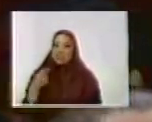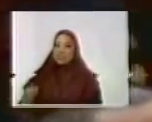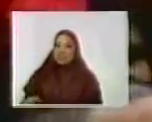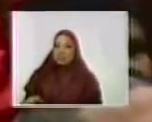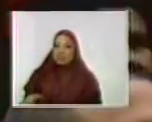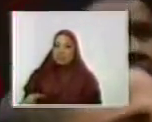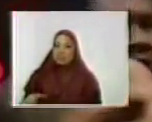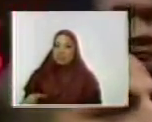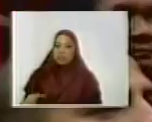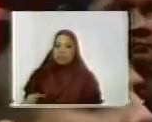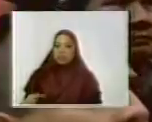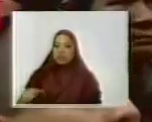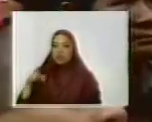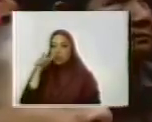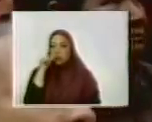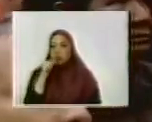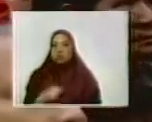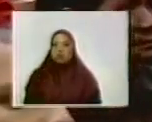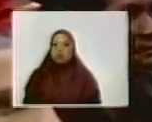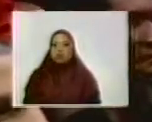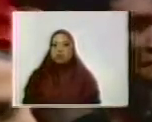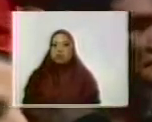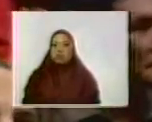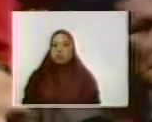vicepresidente de